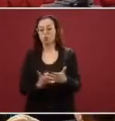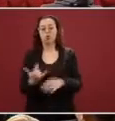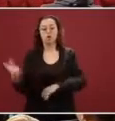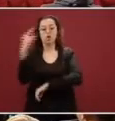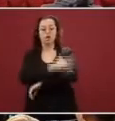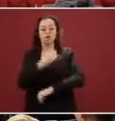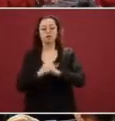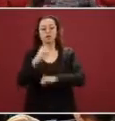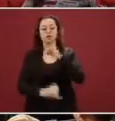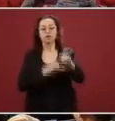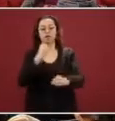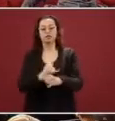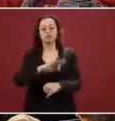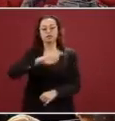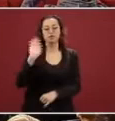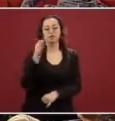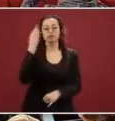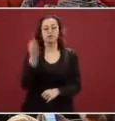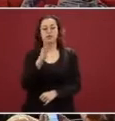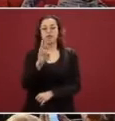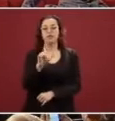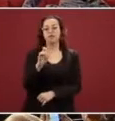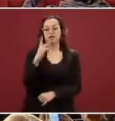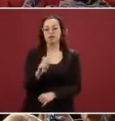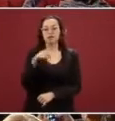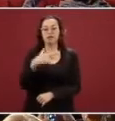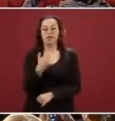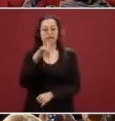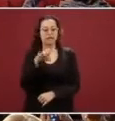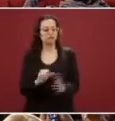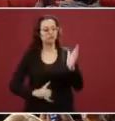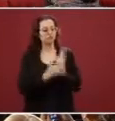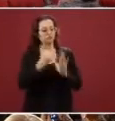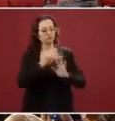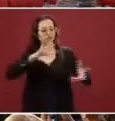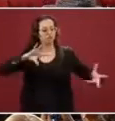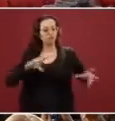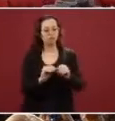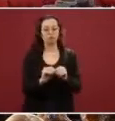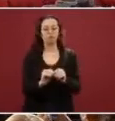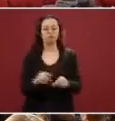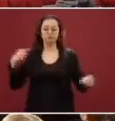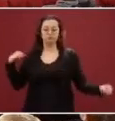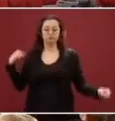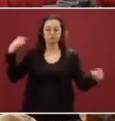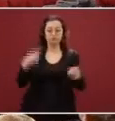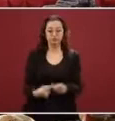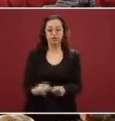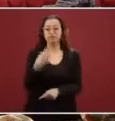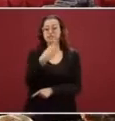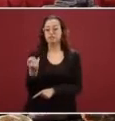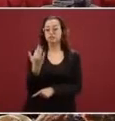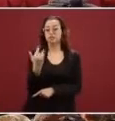Aeropuerto Internacional General Felipe Ángeles. Al día de hoy llevamos 153 días